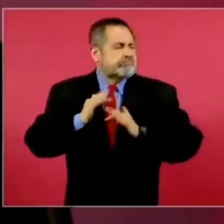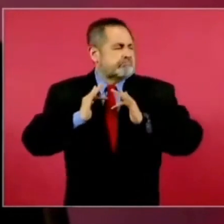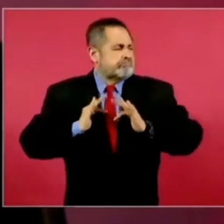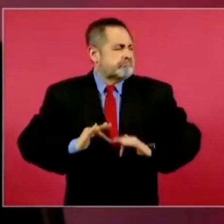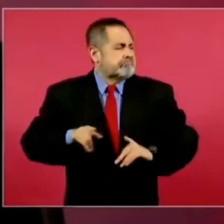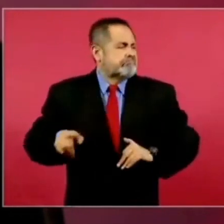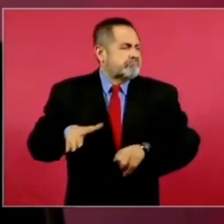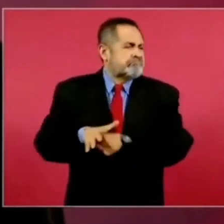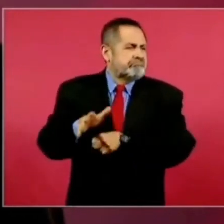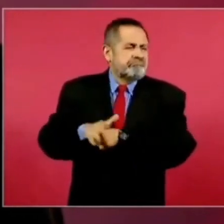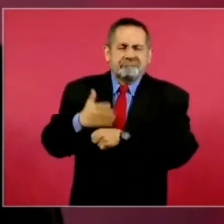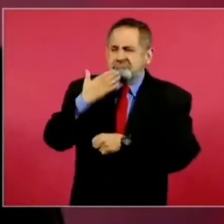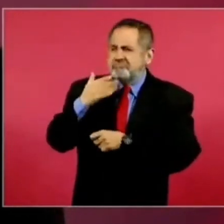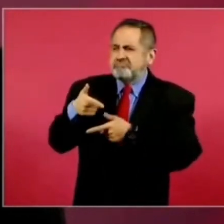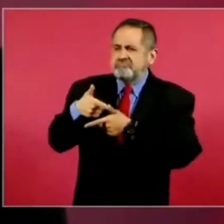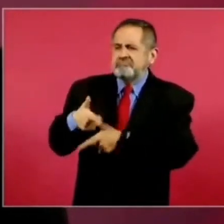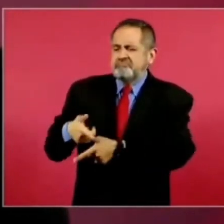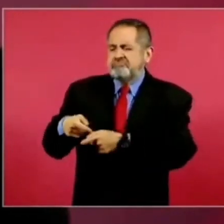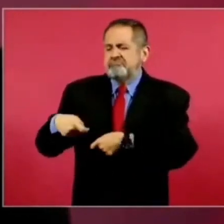porque